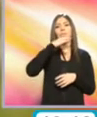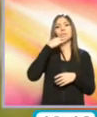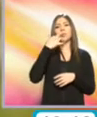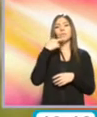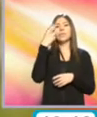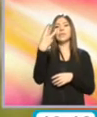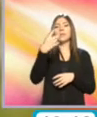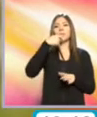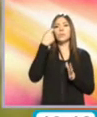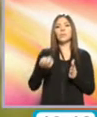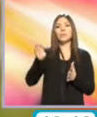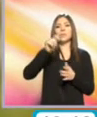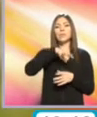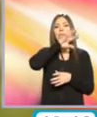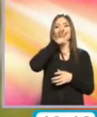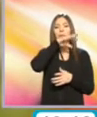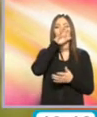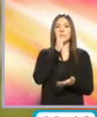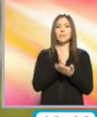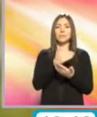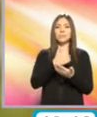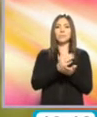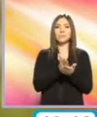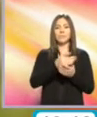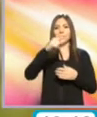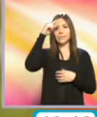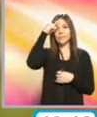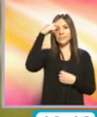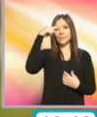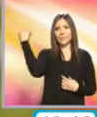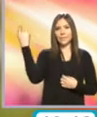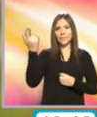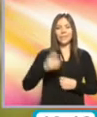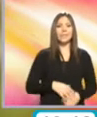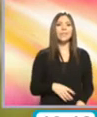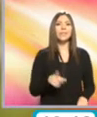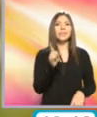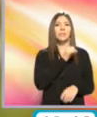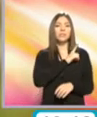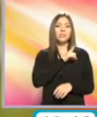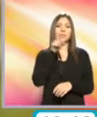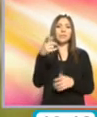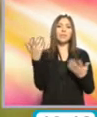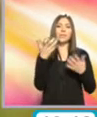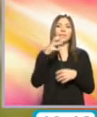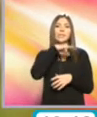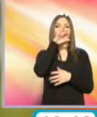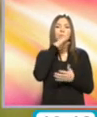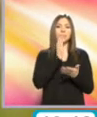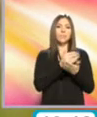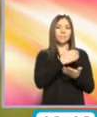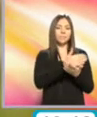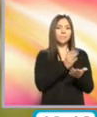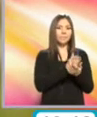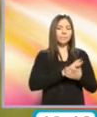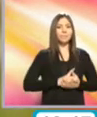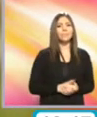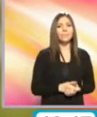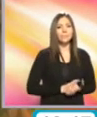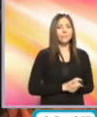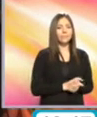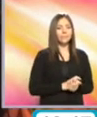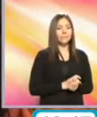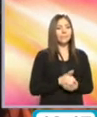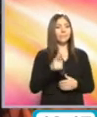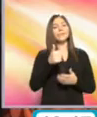3 cucharadas de cebolla picada. Sencillo. Y ya nada más te dejo a ti, Daniel, ponerle la cebollita. Ah, claro, A muy ver, bien. ¿Te Ahí va.